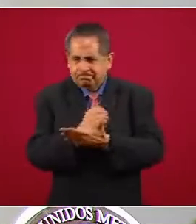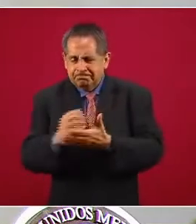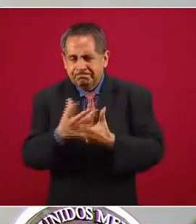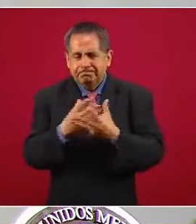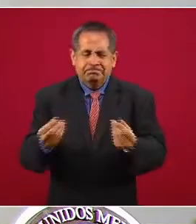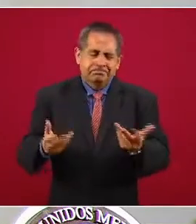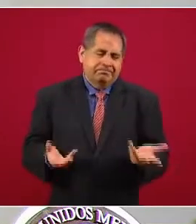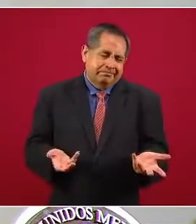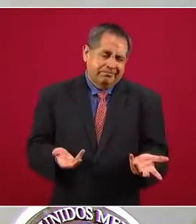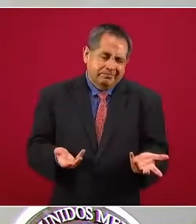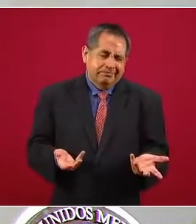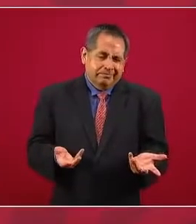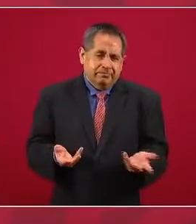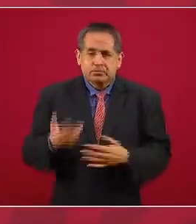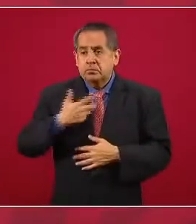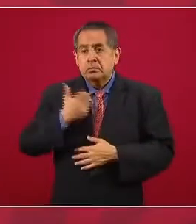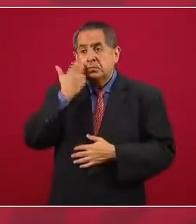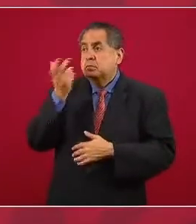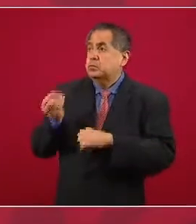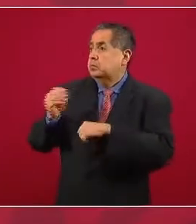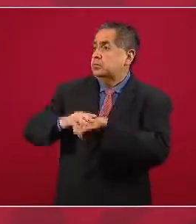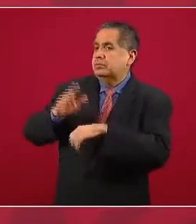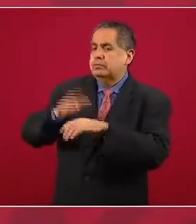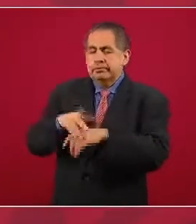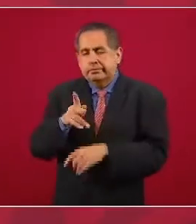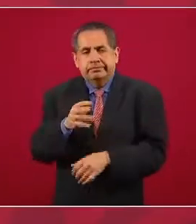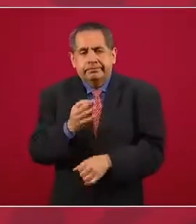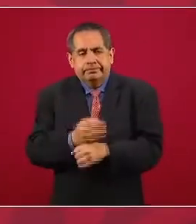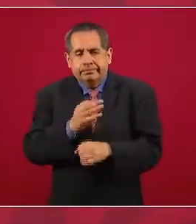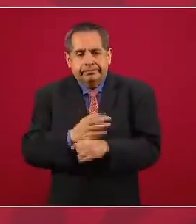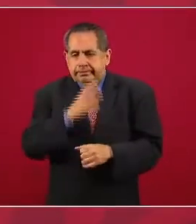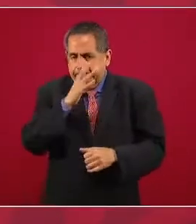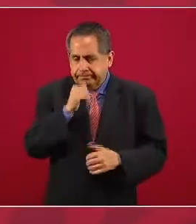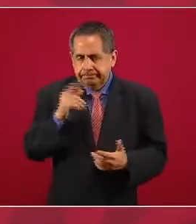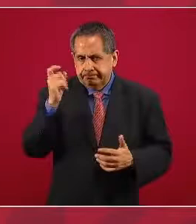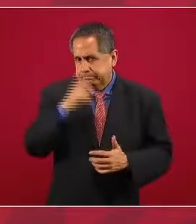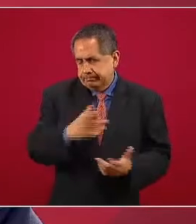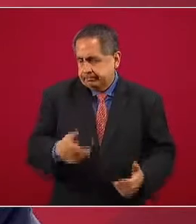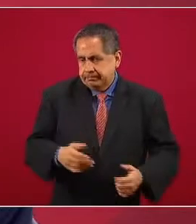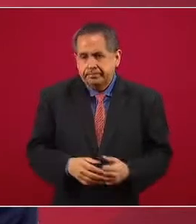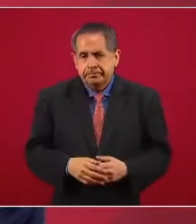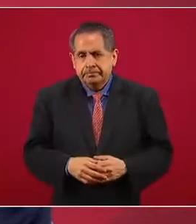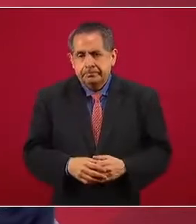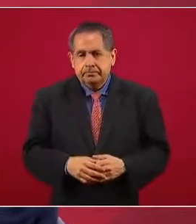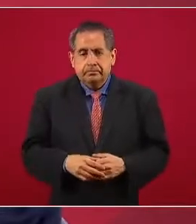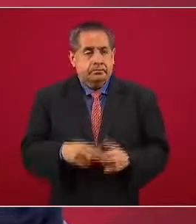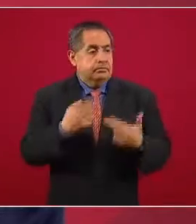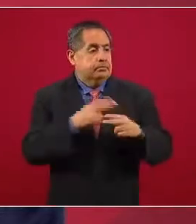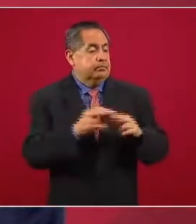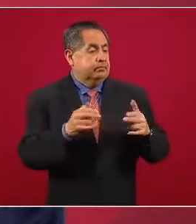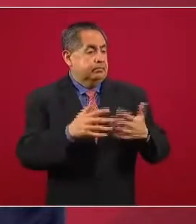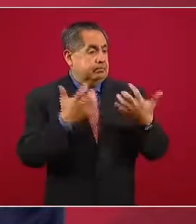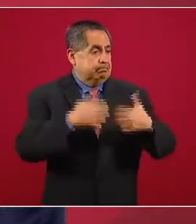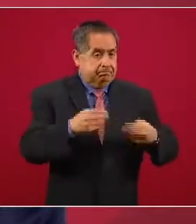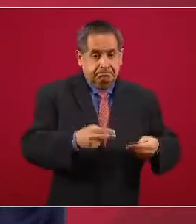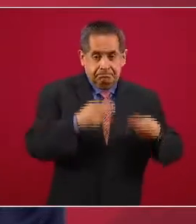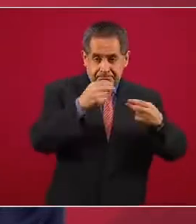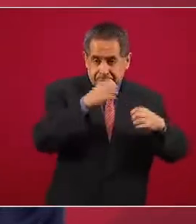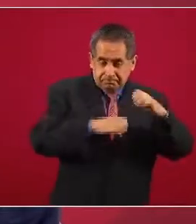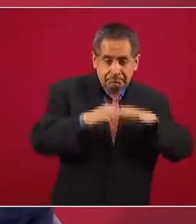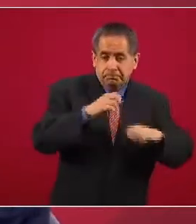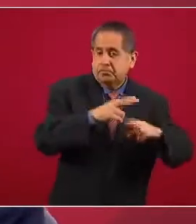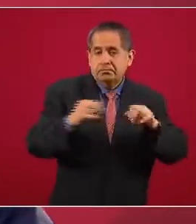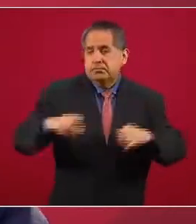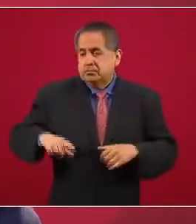que hiciéramos cosas que nadie podría sostener, ni los empresarios ni el gobierno.